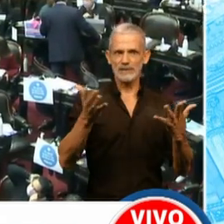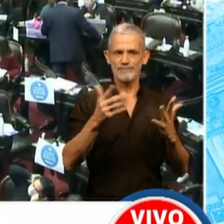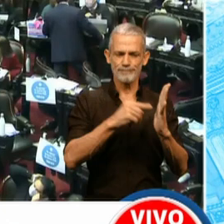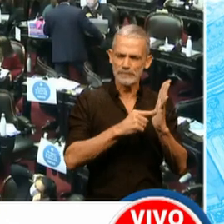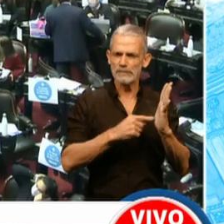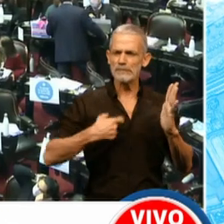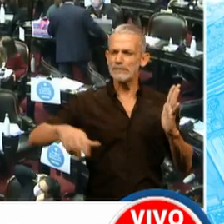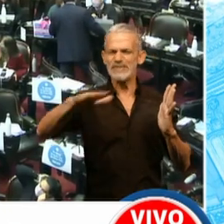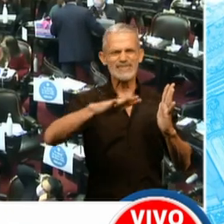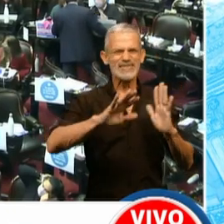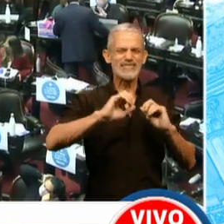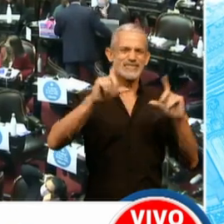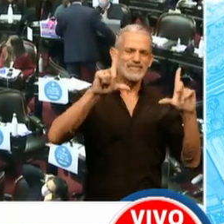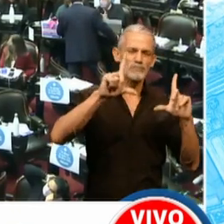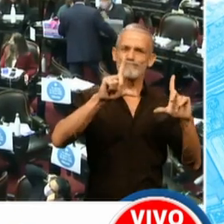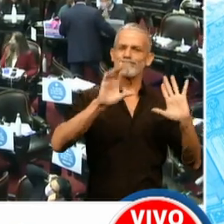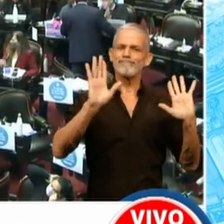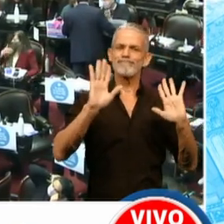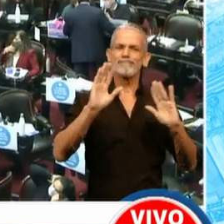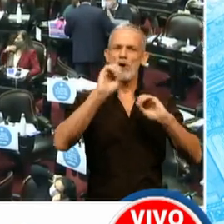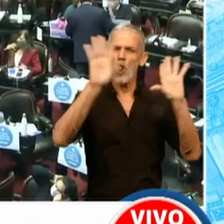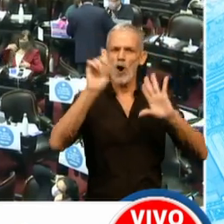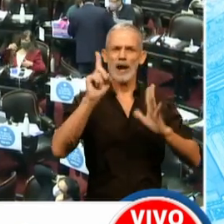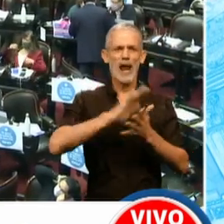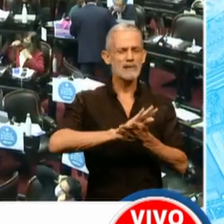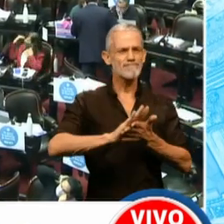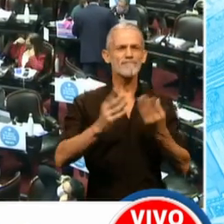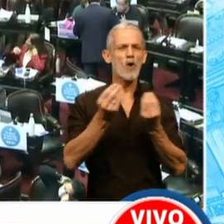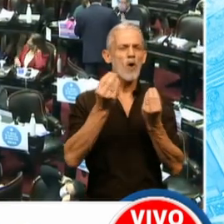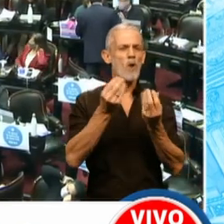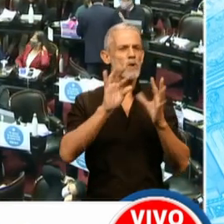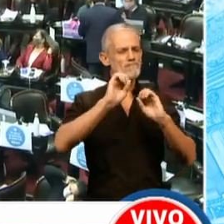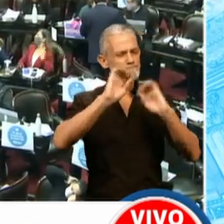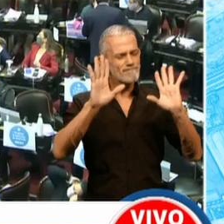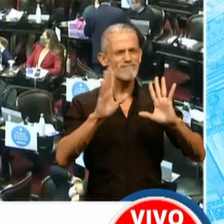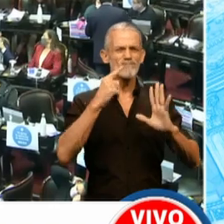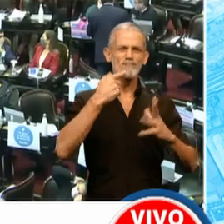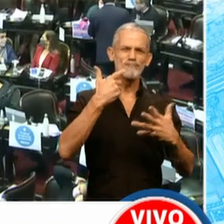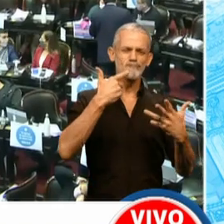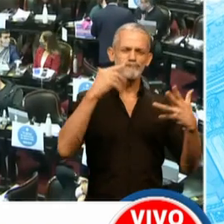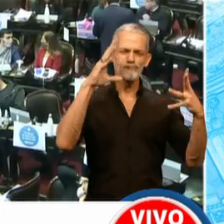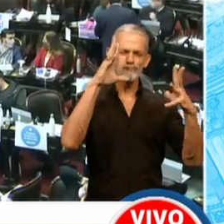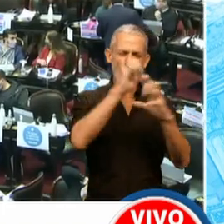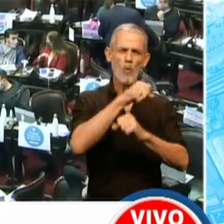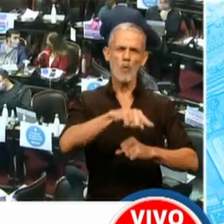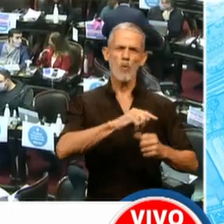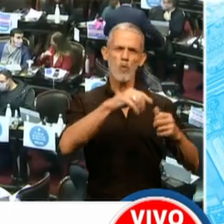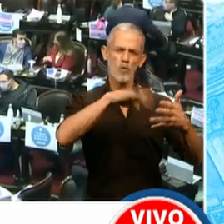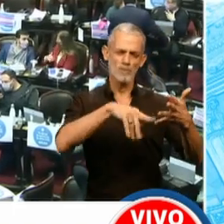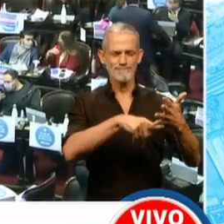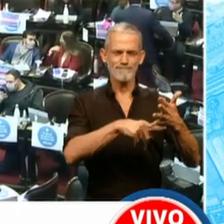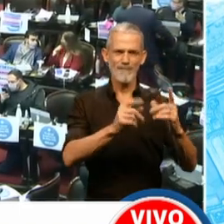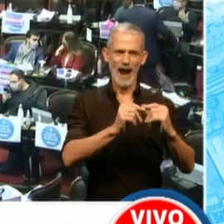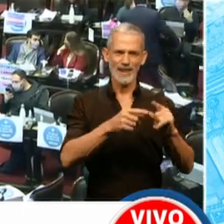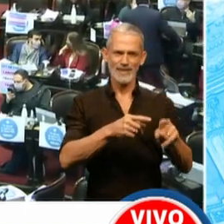dejan claro la voluntad en este caso del proyecto y aparece para nosotros